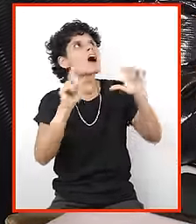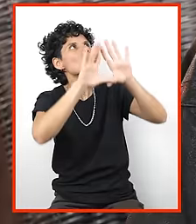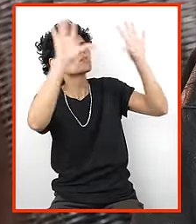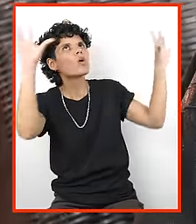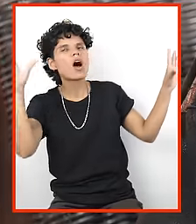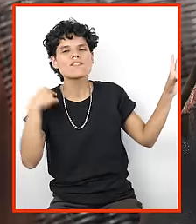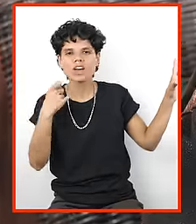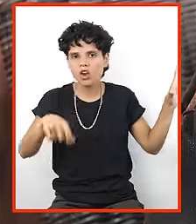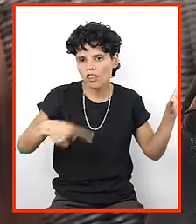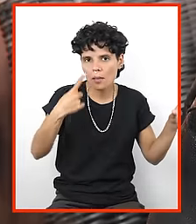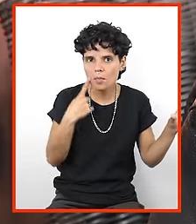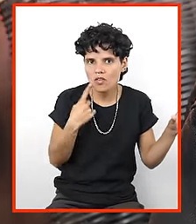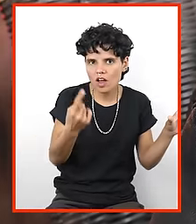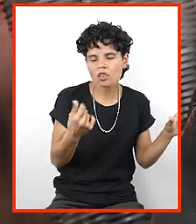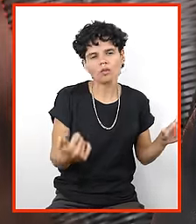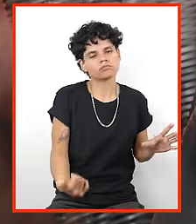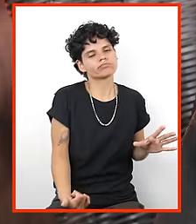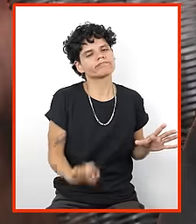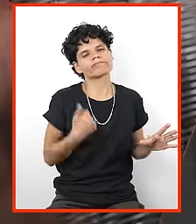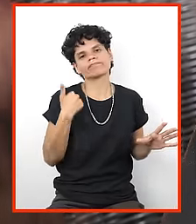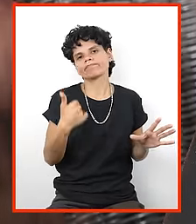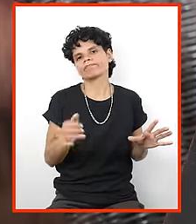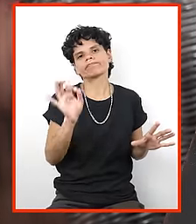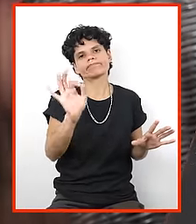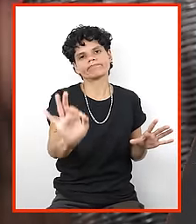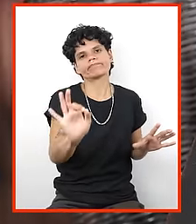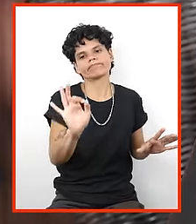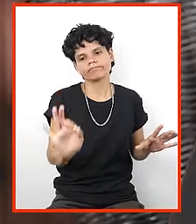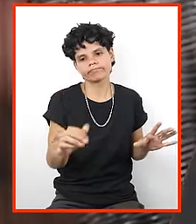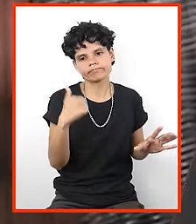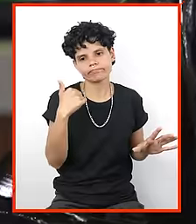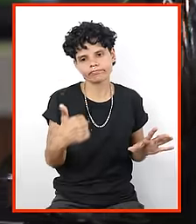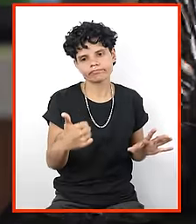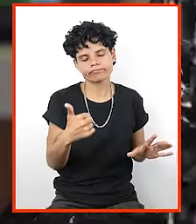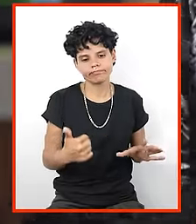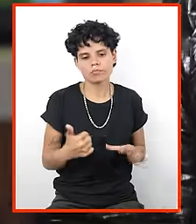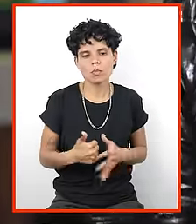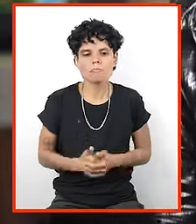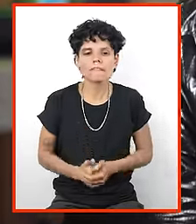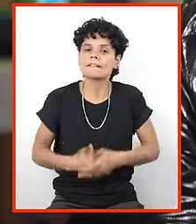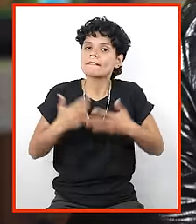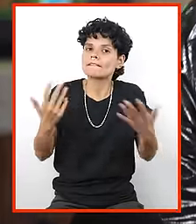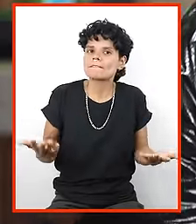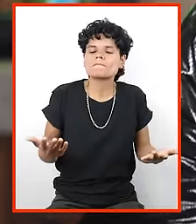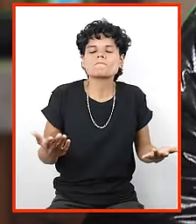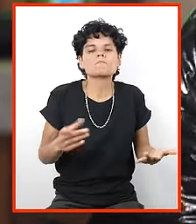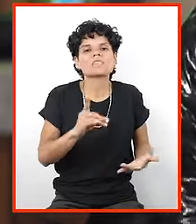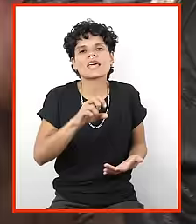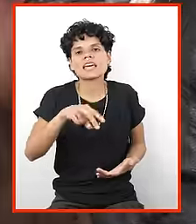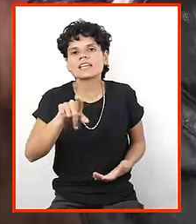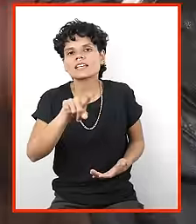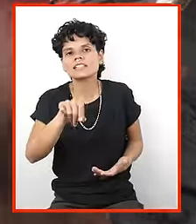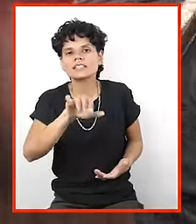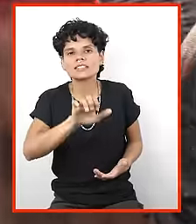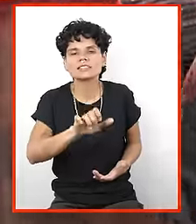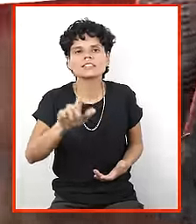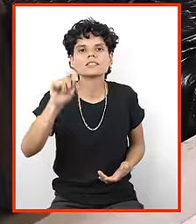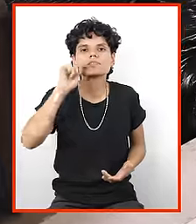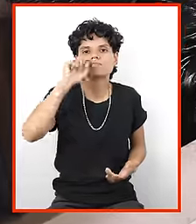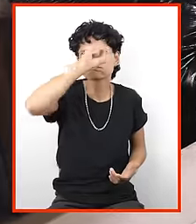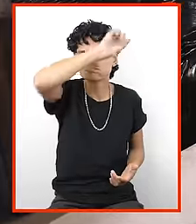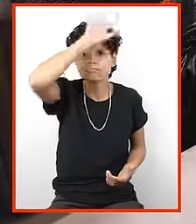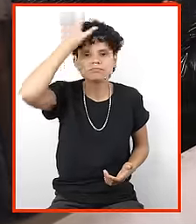a ver y fue muy bacán. Va a ser muy lindo. Oye, Denise, ha sido muy lindo tenerte acá en el Igualmente.